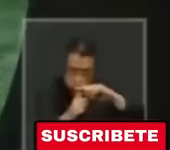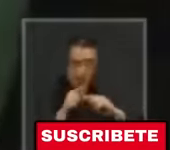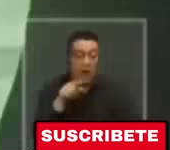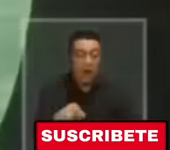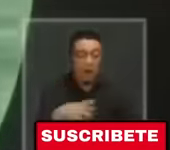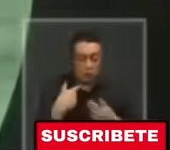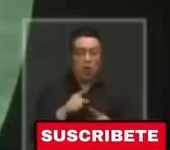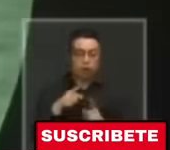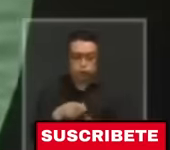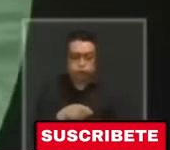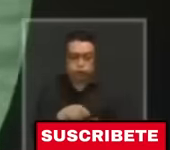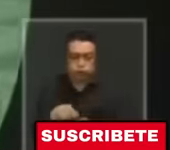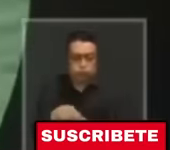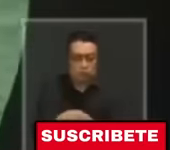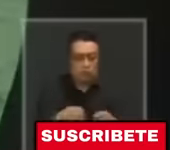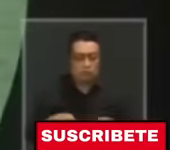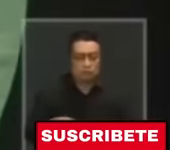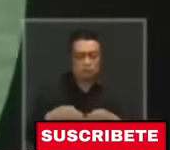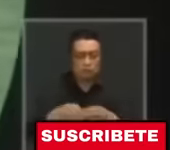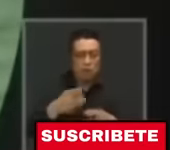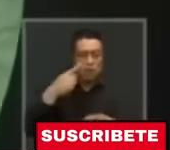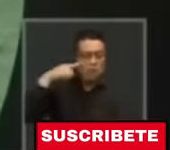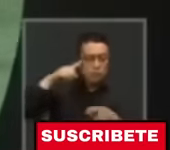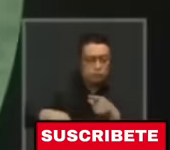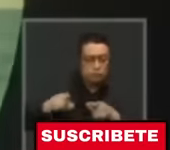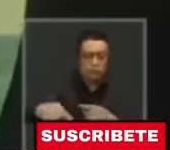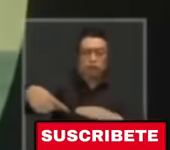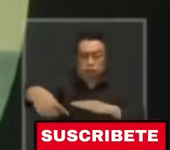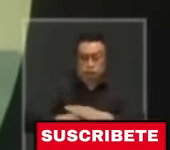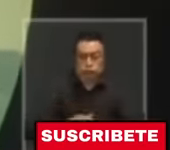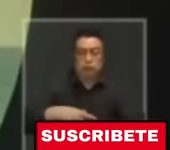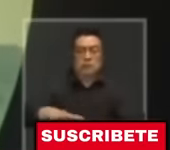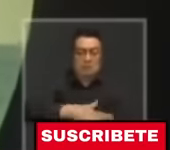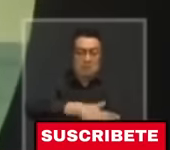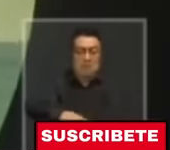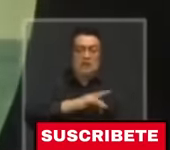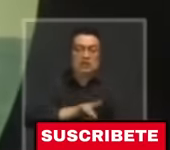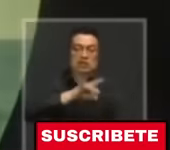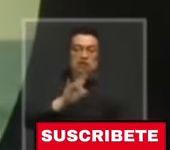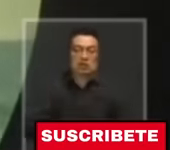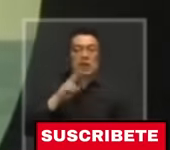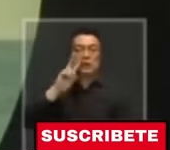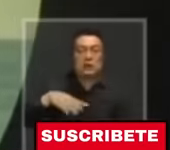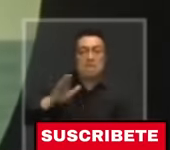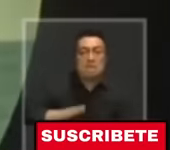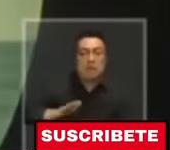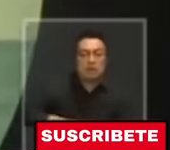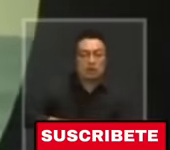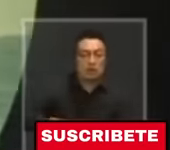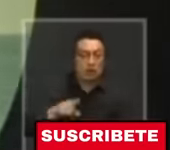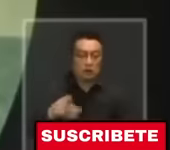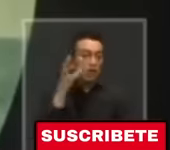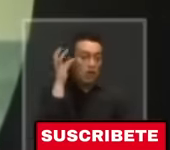estado siguiendo a gran velocidad un barco desconocido que entró a mar territorial sin solicitar autorización. Ellos no saben que alguien los